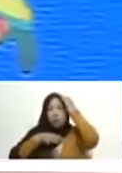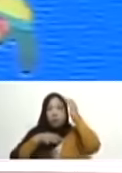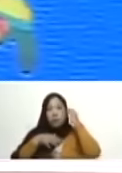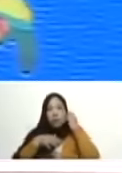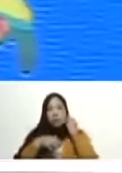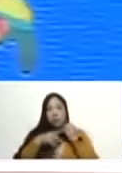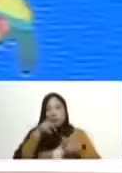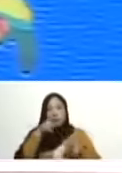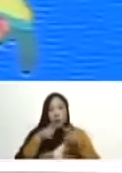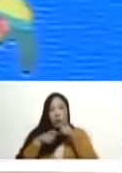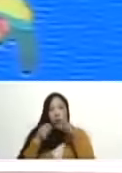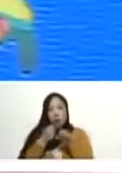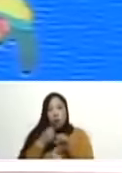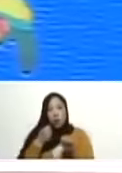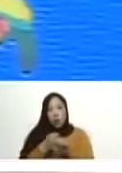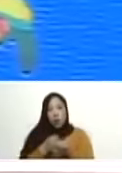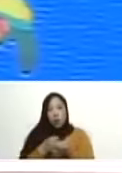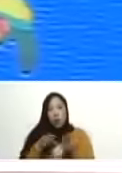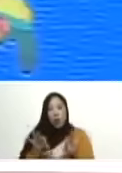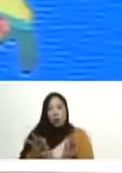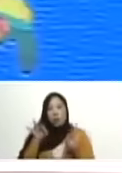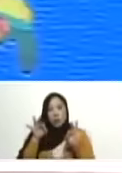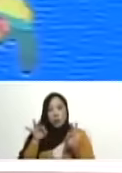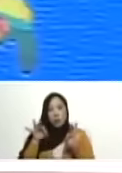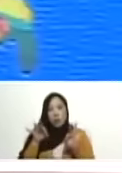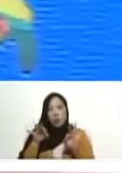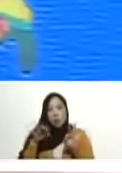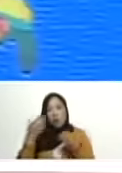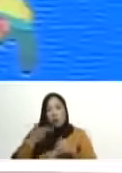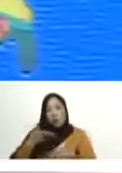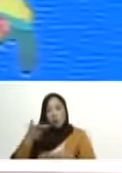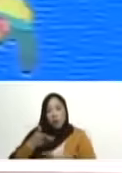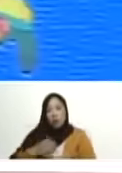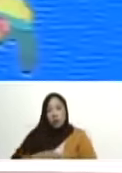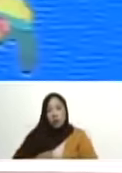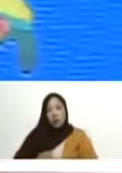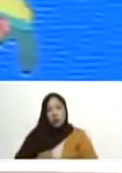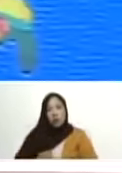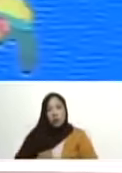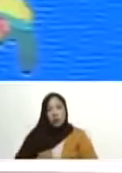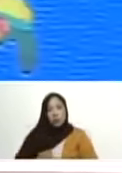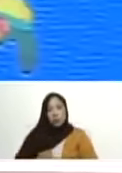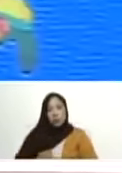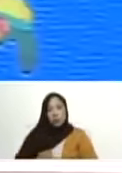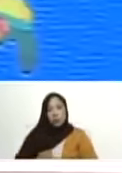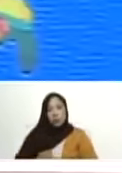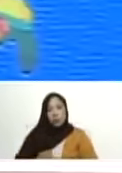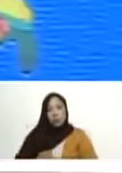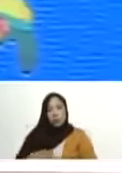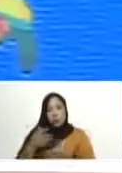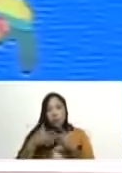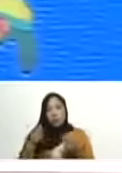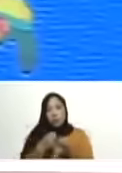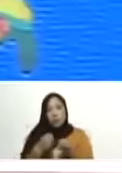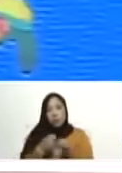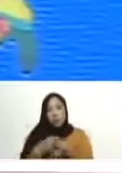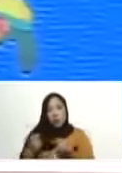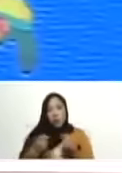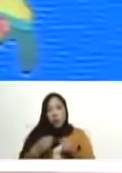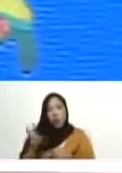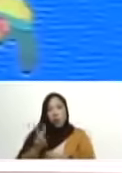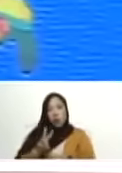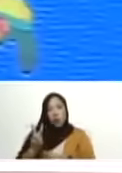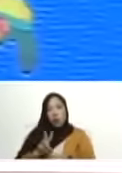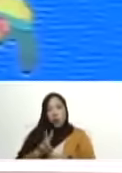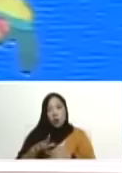en hechos de especial trascendencia. Un gran escritor, un gran novelista venezolano,